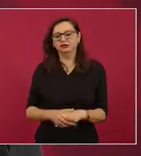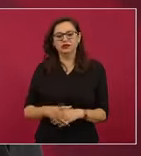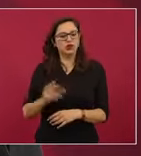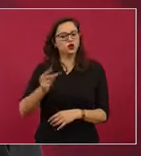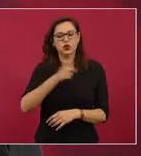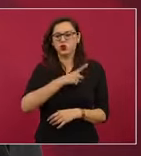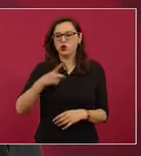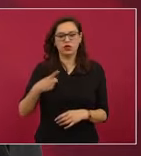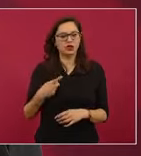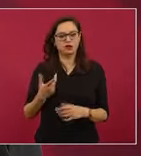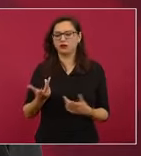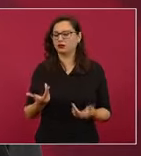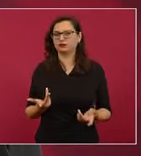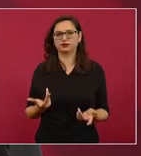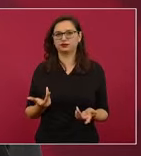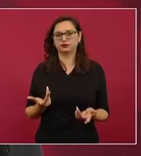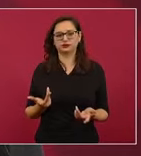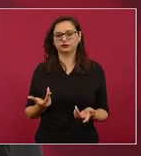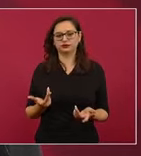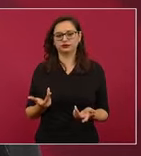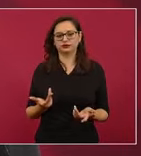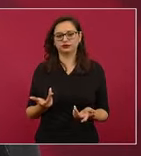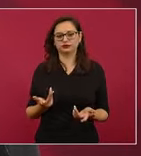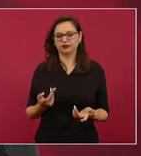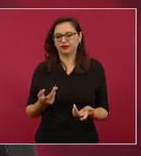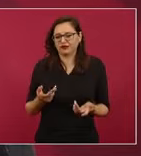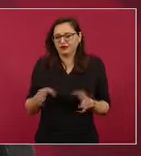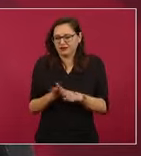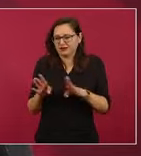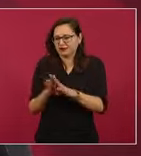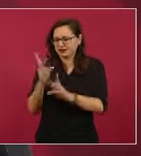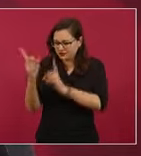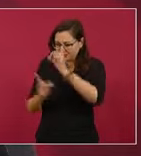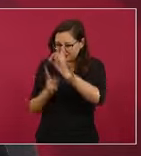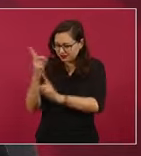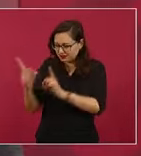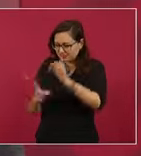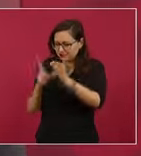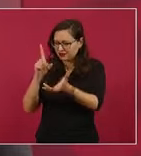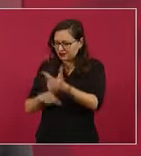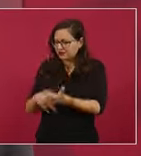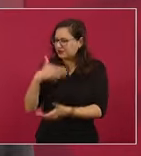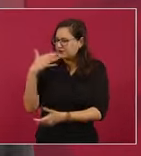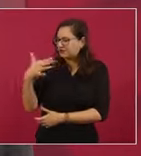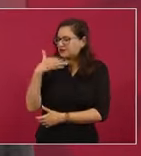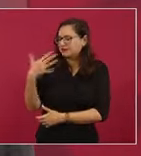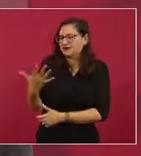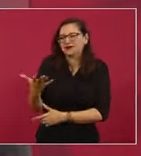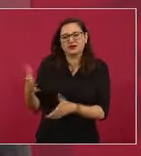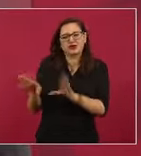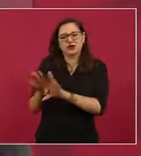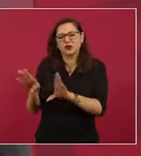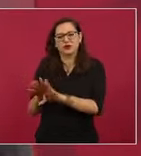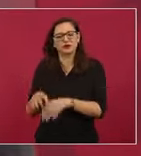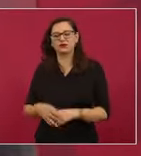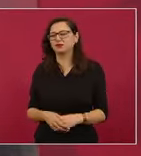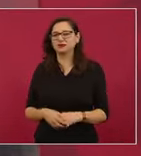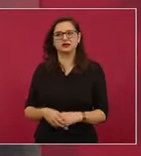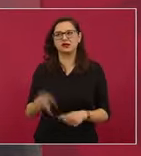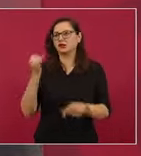aspecto, en ningún terreno, pero en el deporte es como lo de las medicinas,